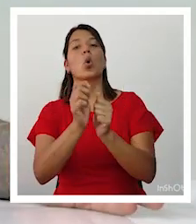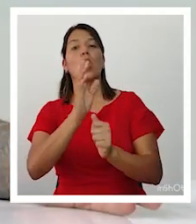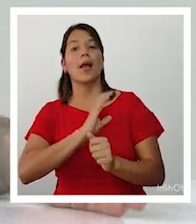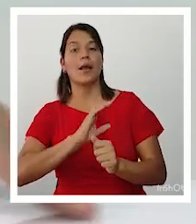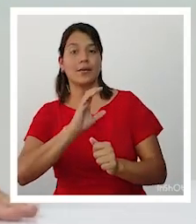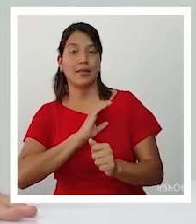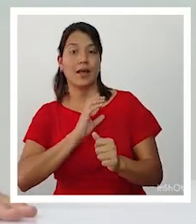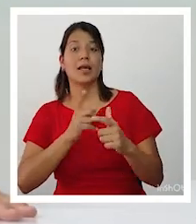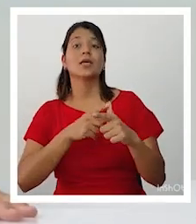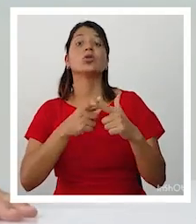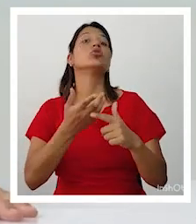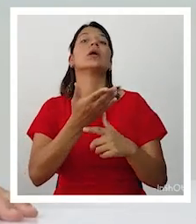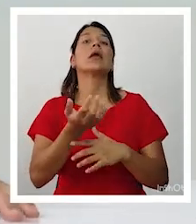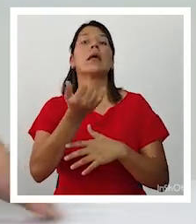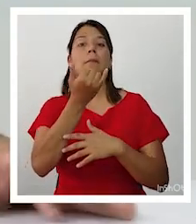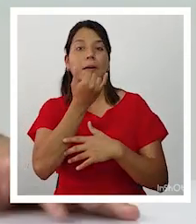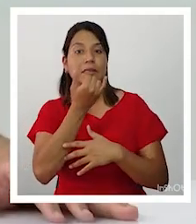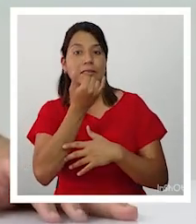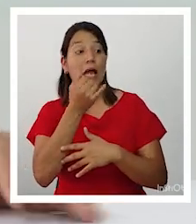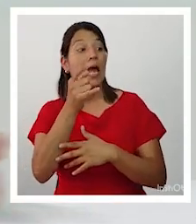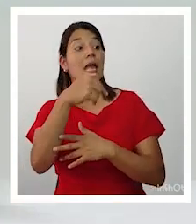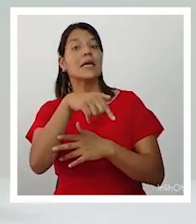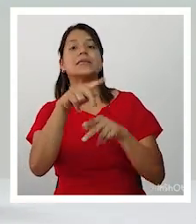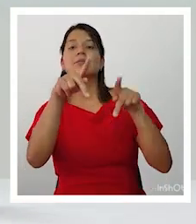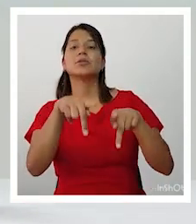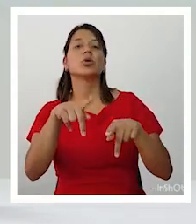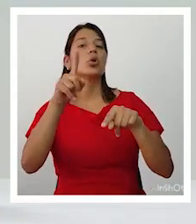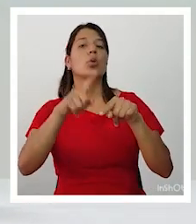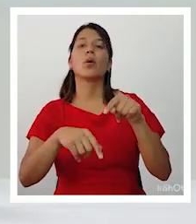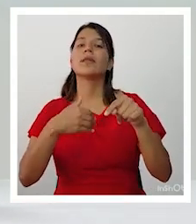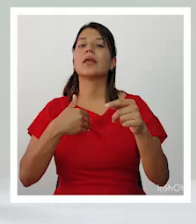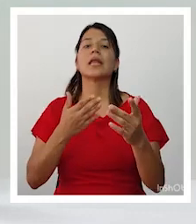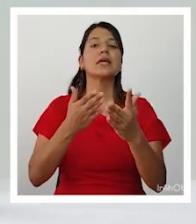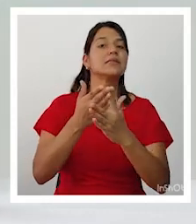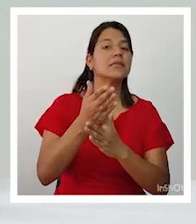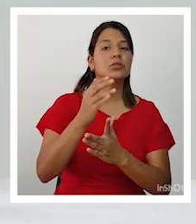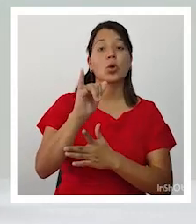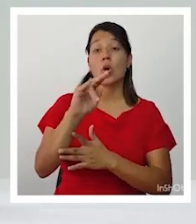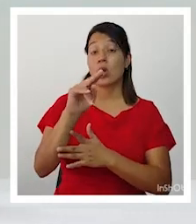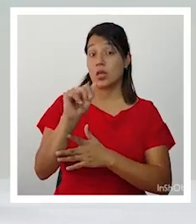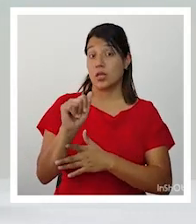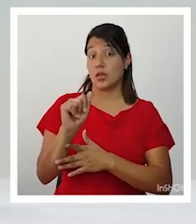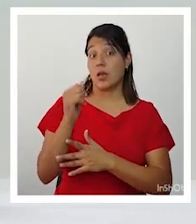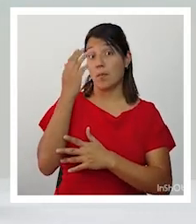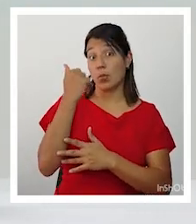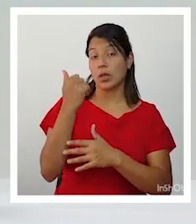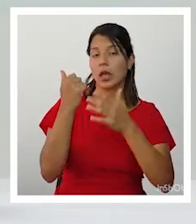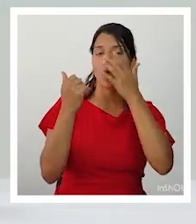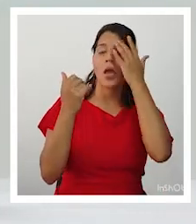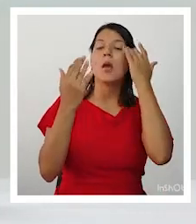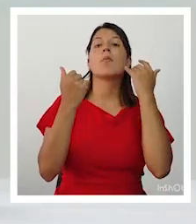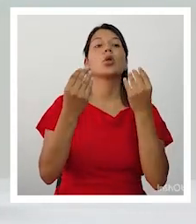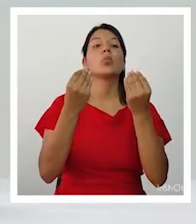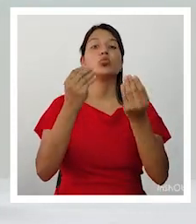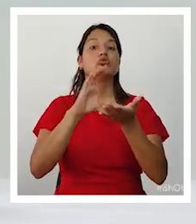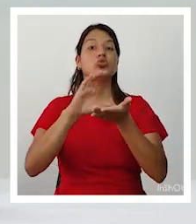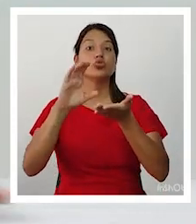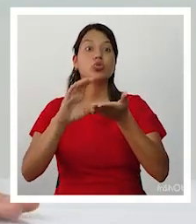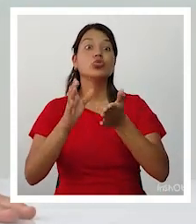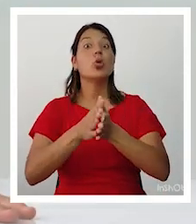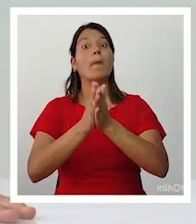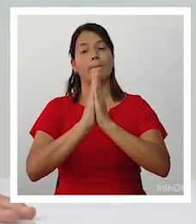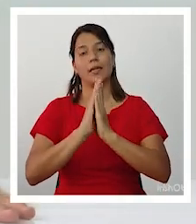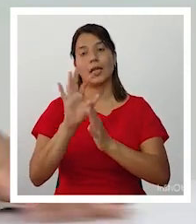lo que sucede? Que son personas que no pueden tener acceso al INA, porque muchos de esos cursos piden noveno año,